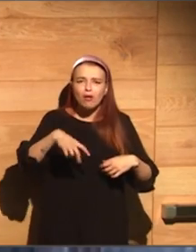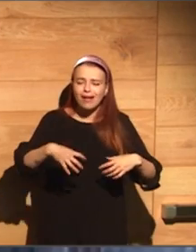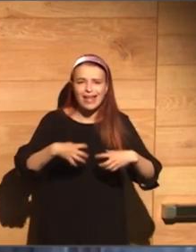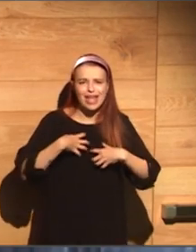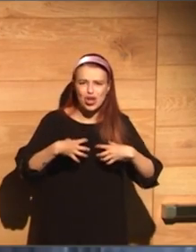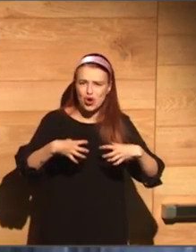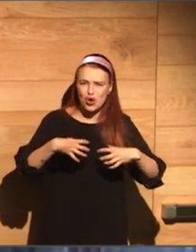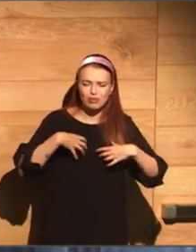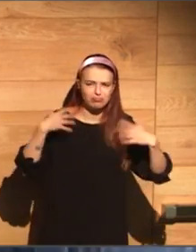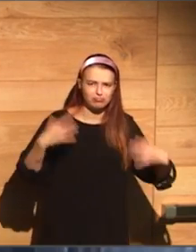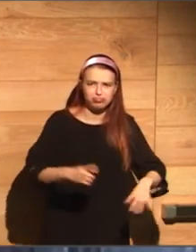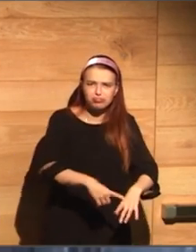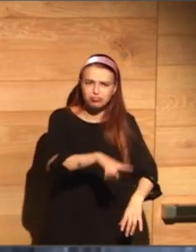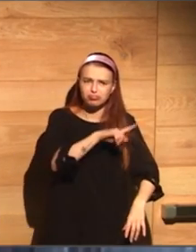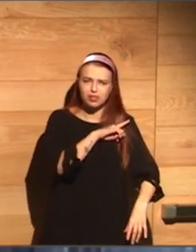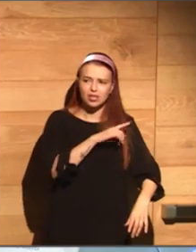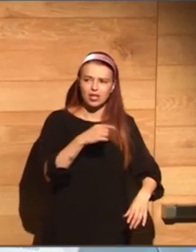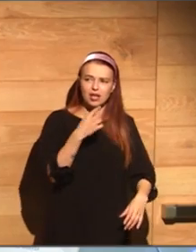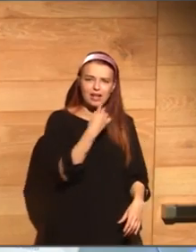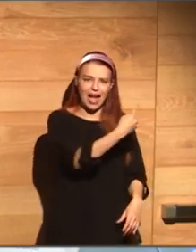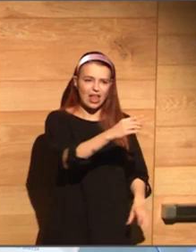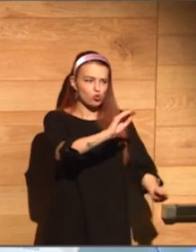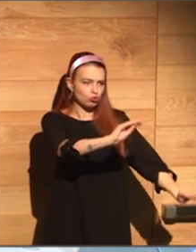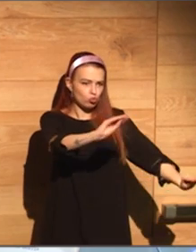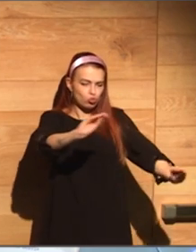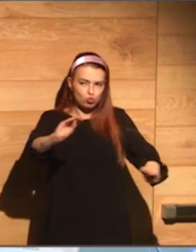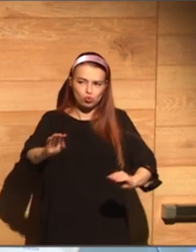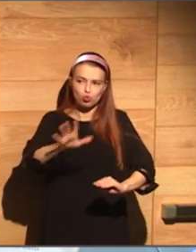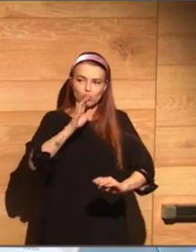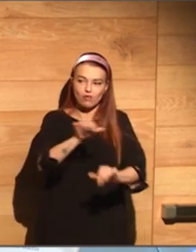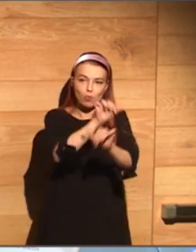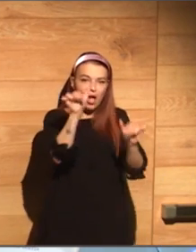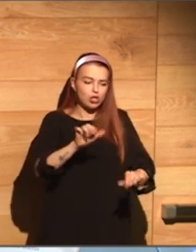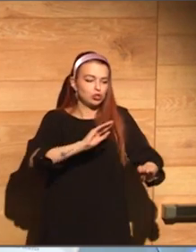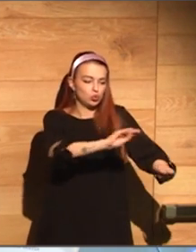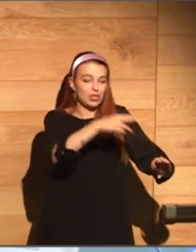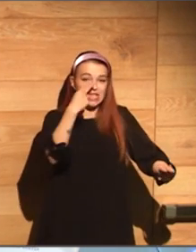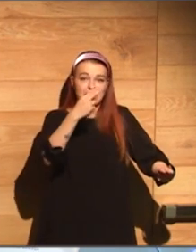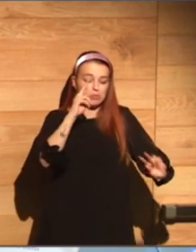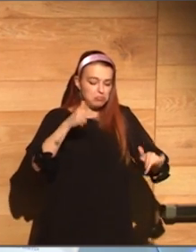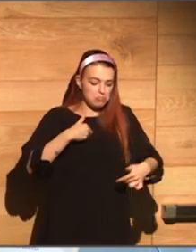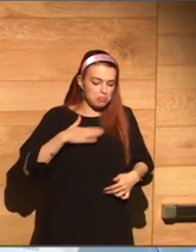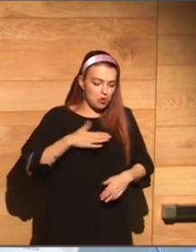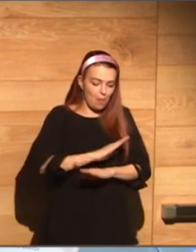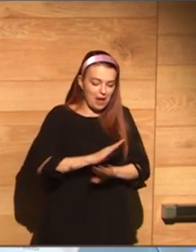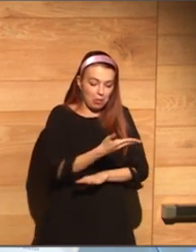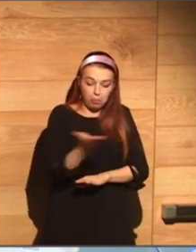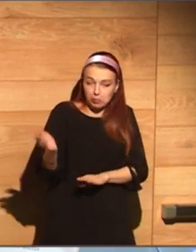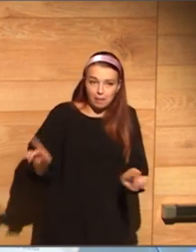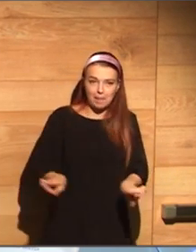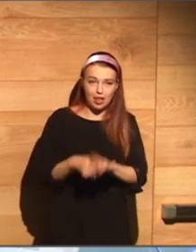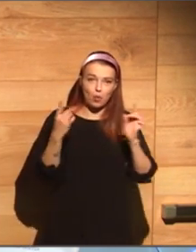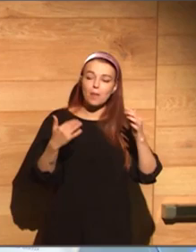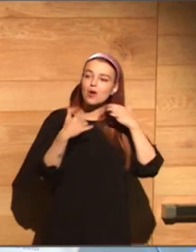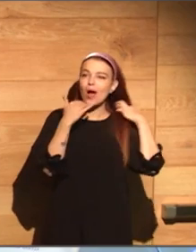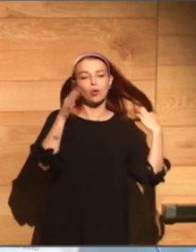de un egoísmo desorbitante. Todos son egoístas, cada uno va a lo suyo, pero de una manera primaria, a lo suyo. Pero no es algo vulgar, o sea,